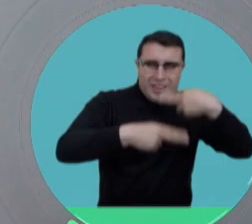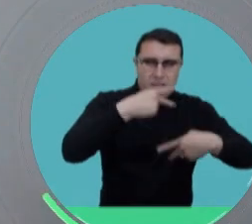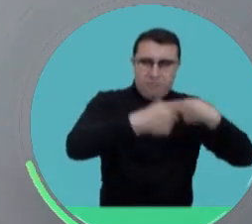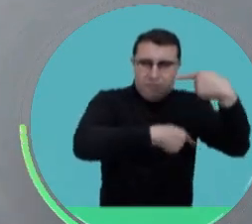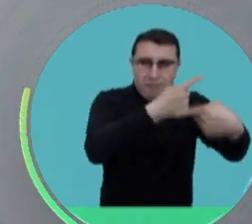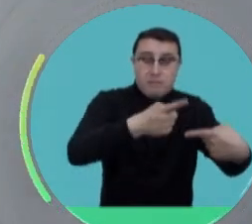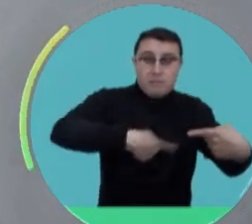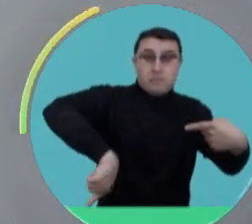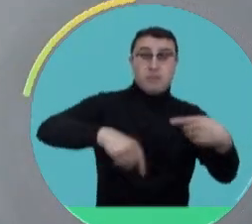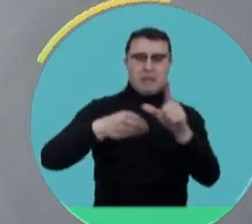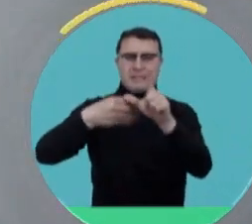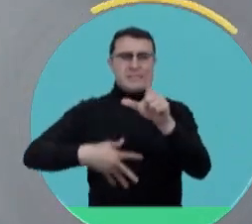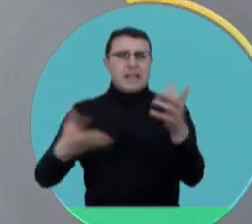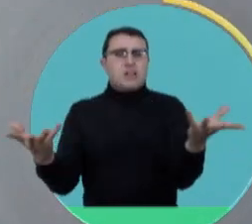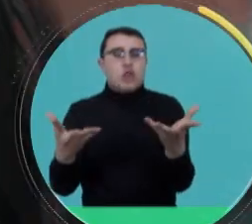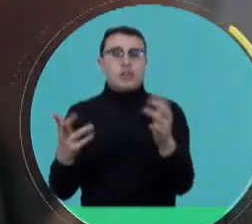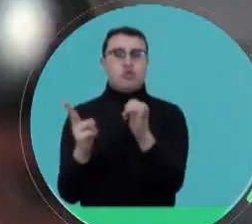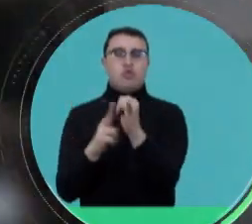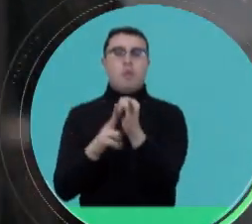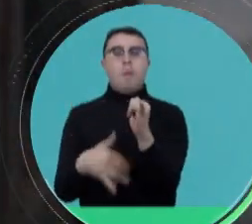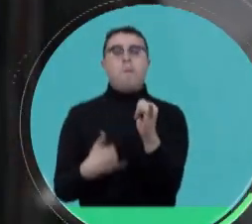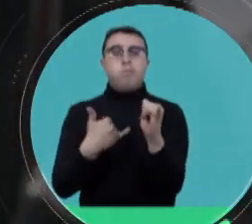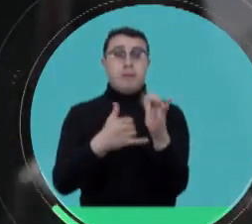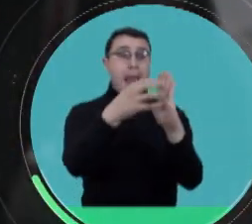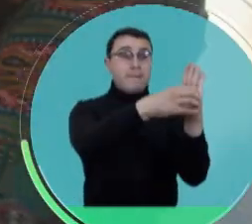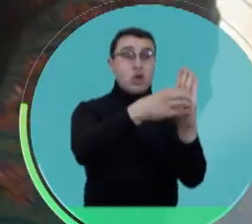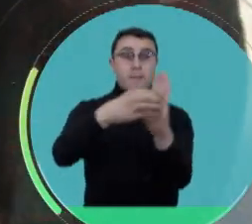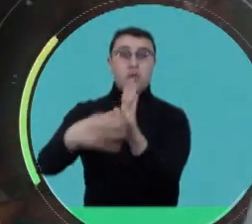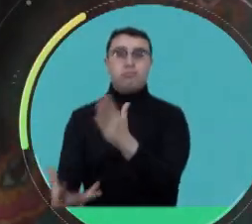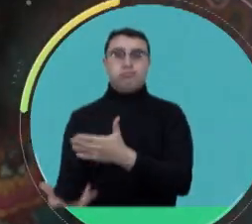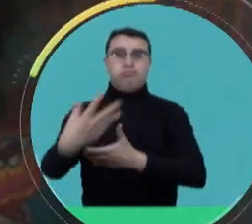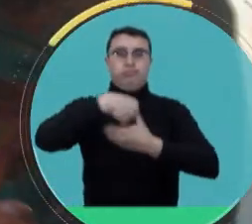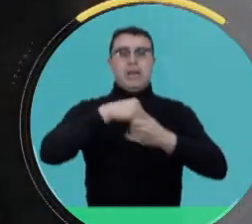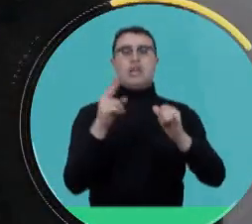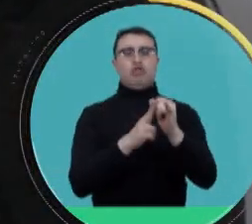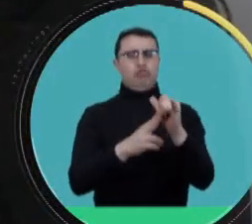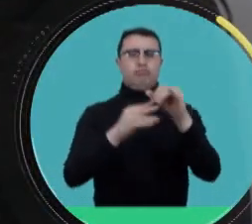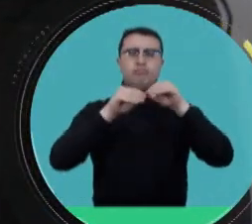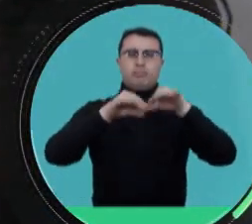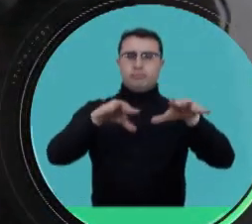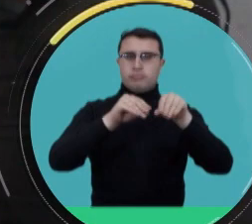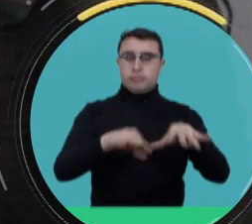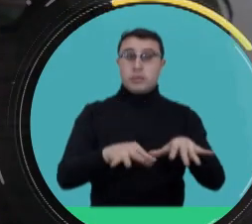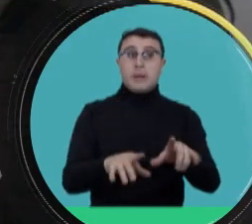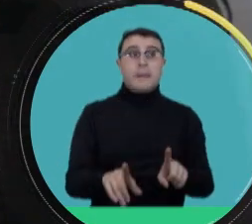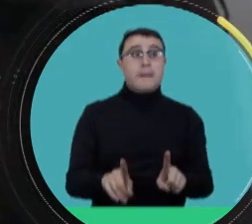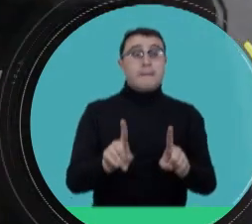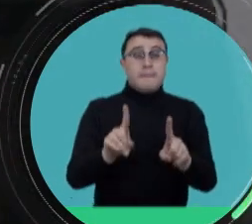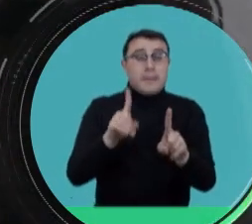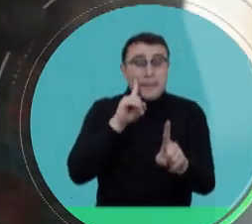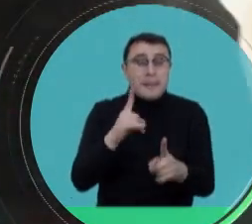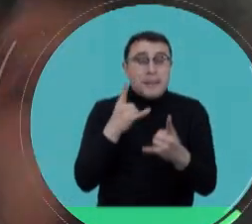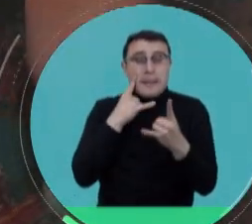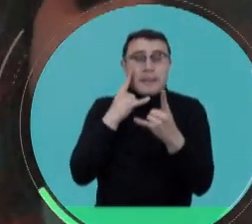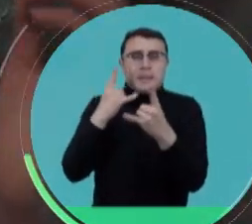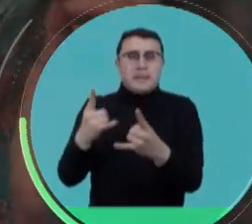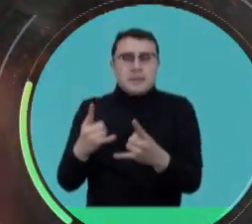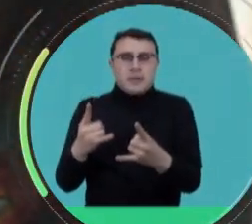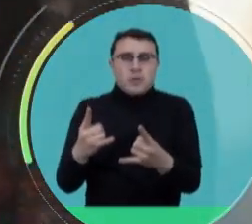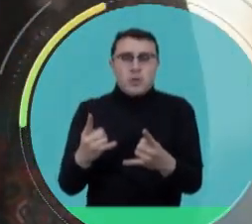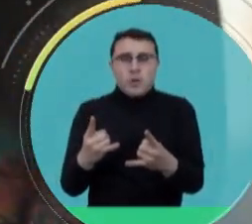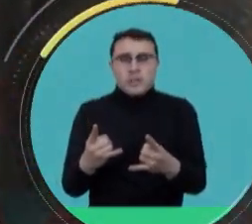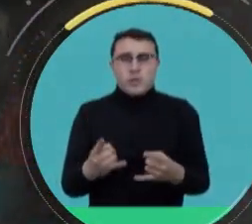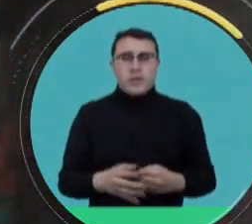Colombia es una serie maravillosa que la encuentran por YouTube De hecho están ya todos los capítulos arriba y sobre todo digamos uno de los